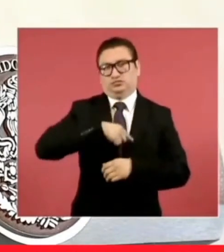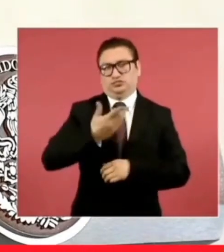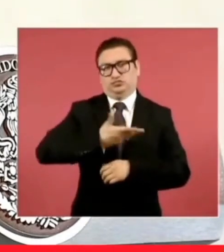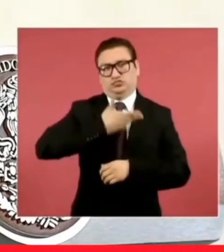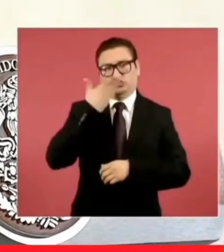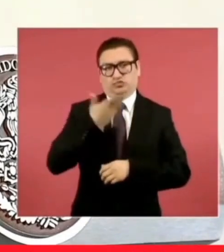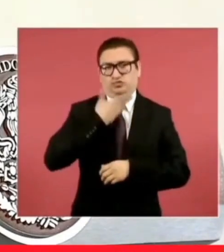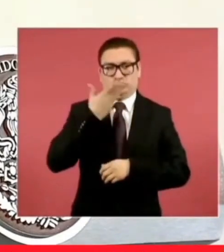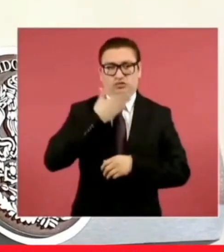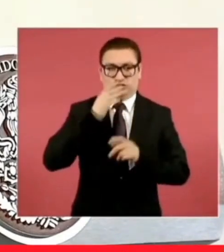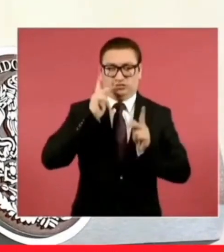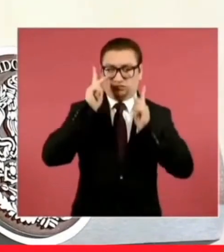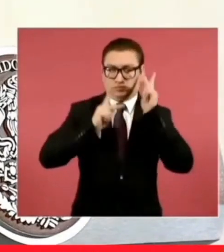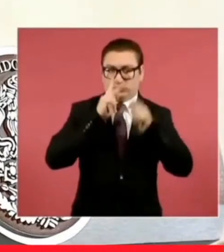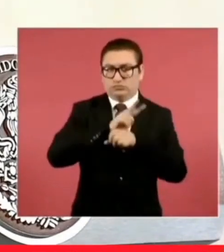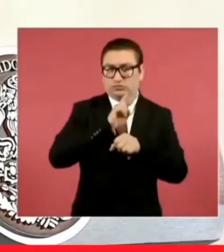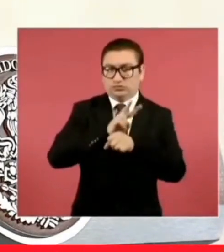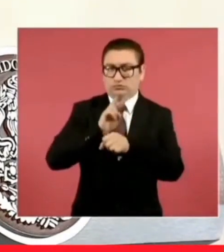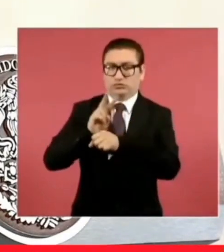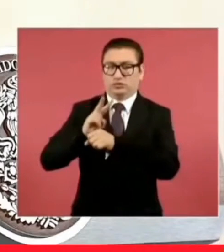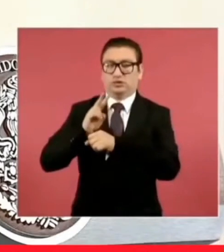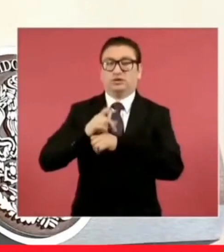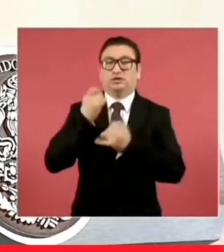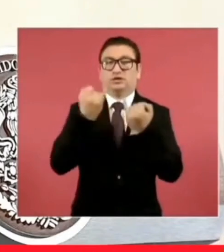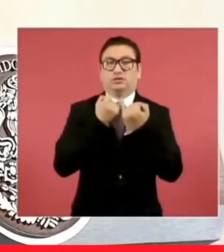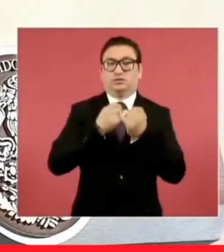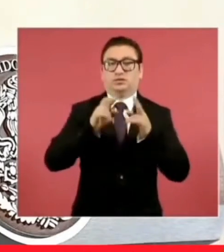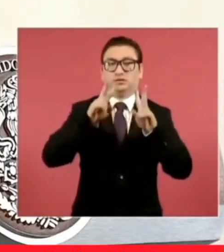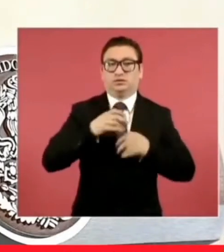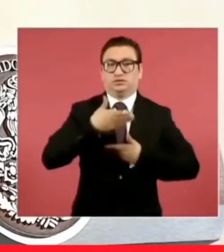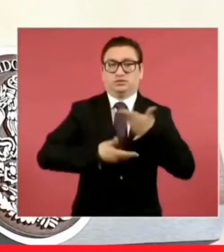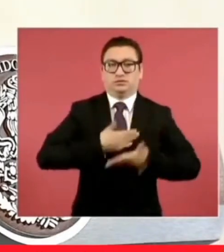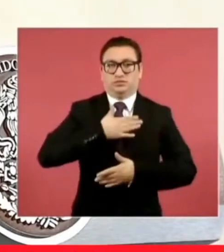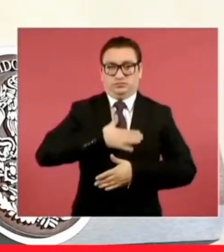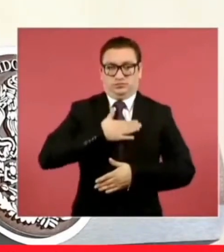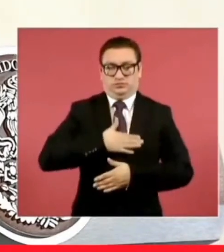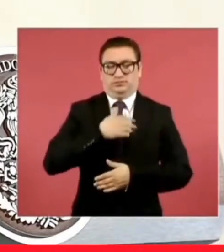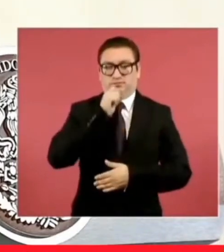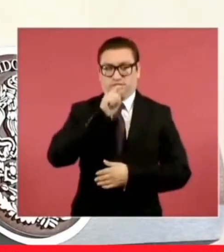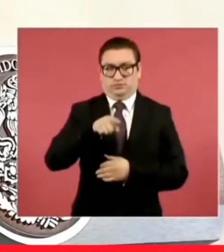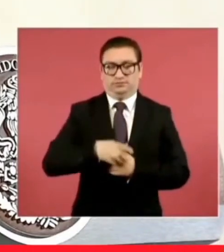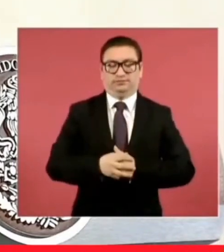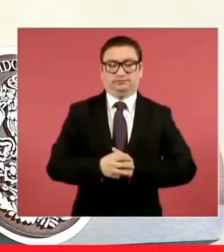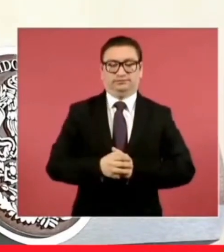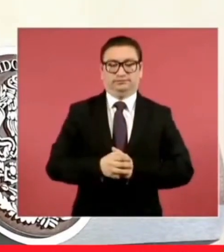seguimos realizando monitoreos y visitando los servicios sanitarios cada semana.